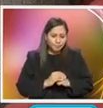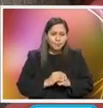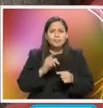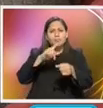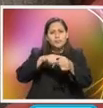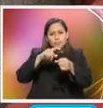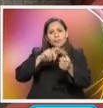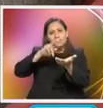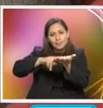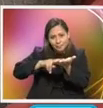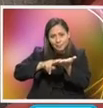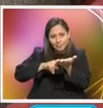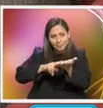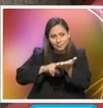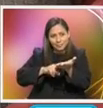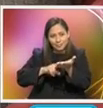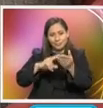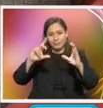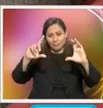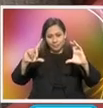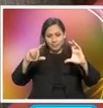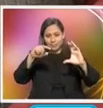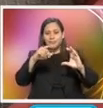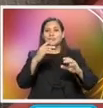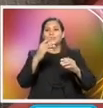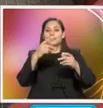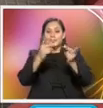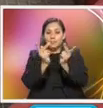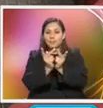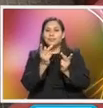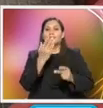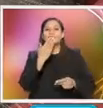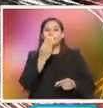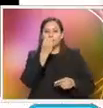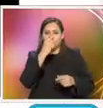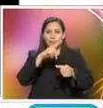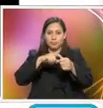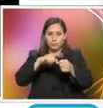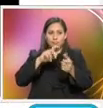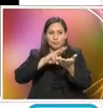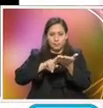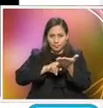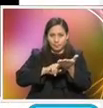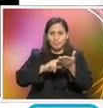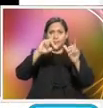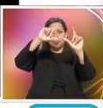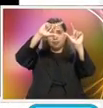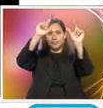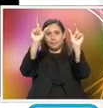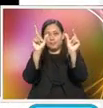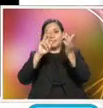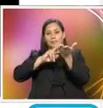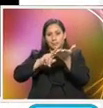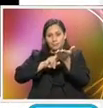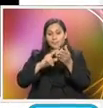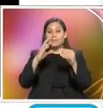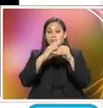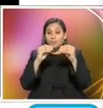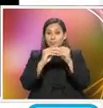color verde. De hecho, tiene un color verde, no es que se lo pongamos, el plato del bien comer así está diseñado. ¿Y verde por qué? Porque entre más frutas y